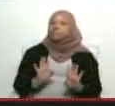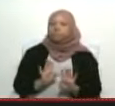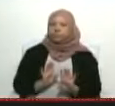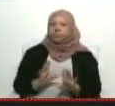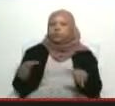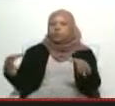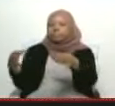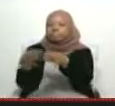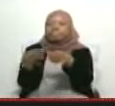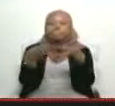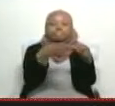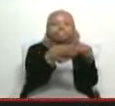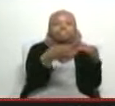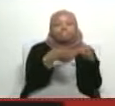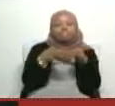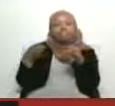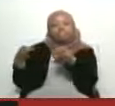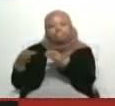grupos